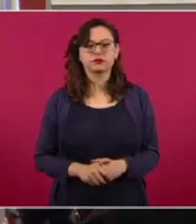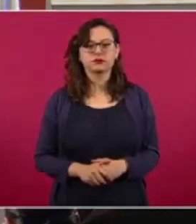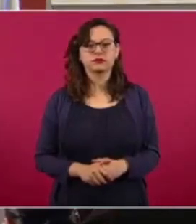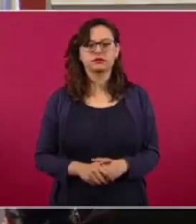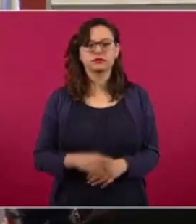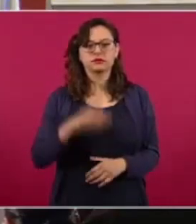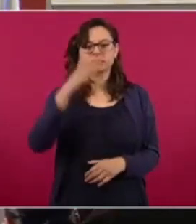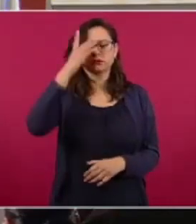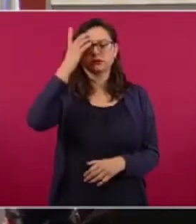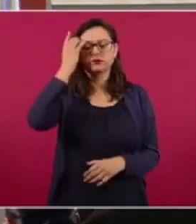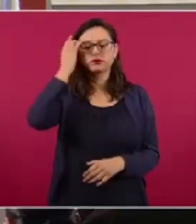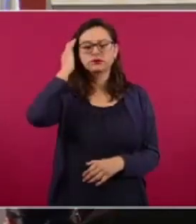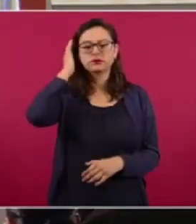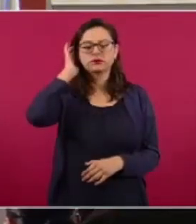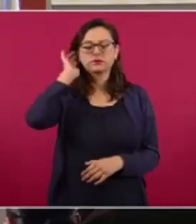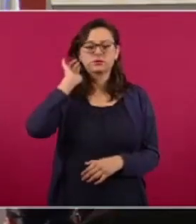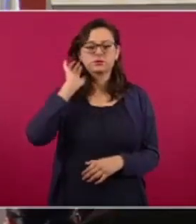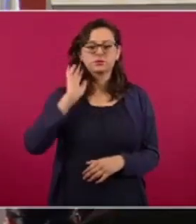Son